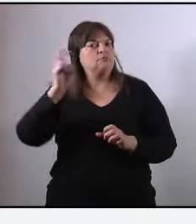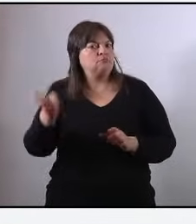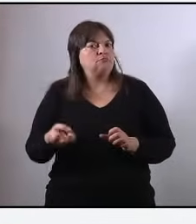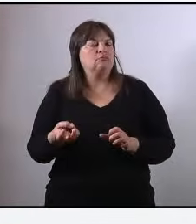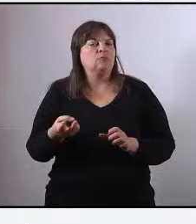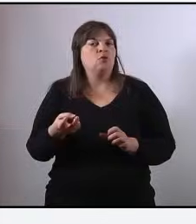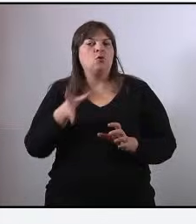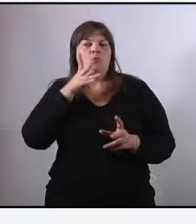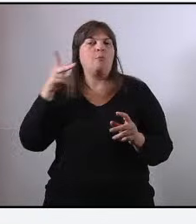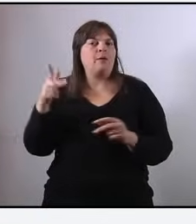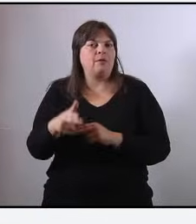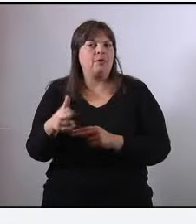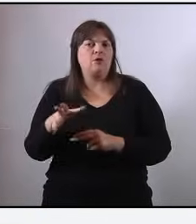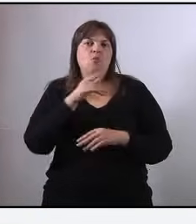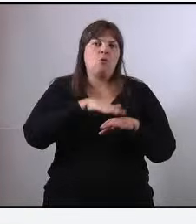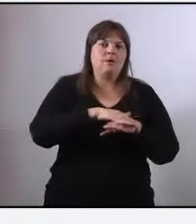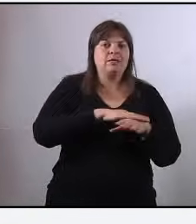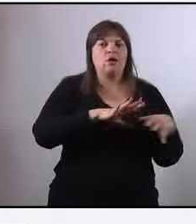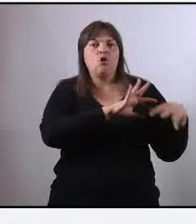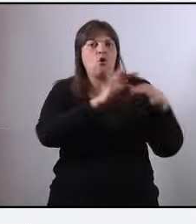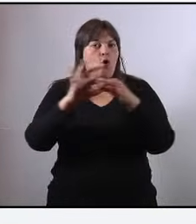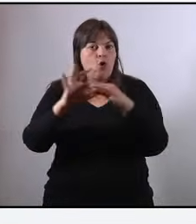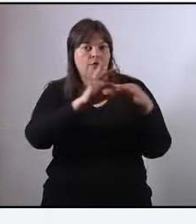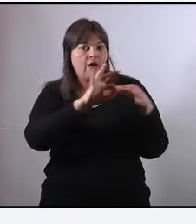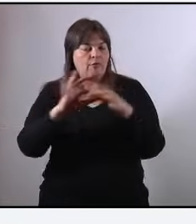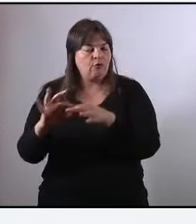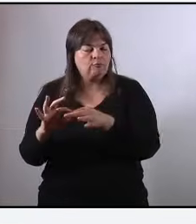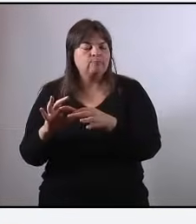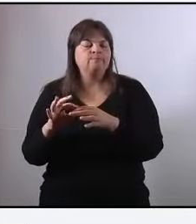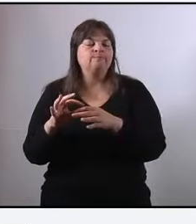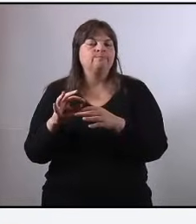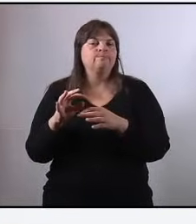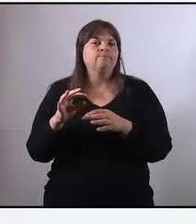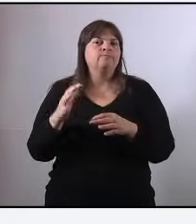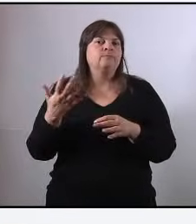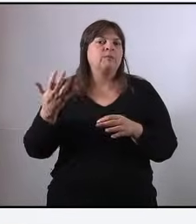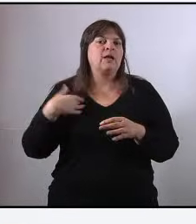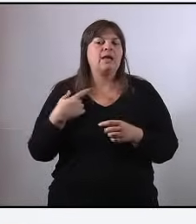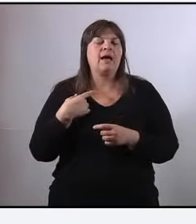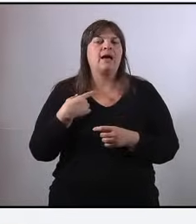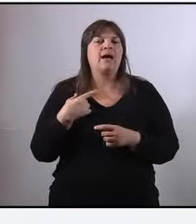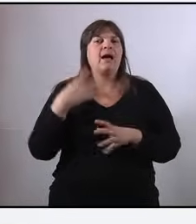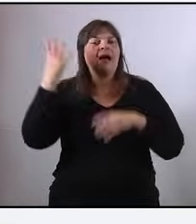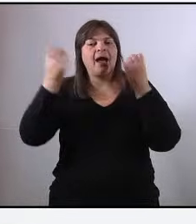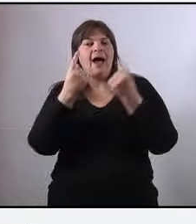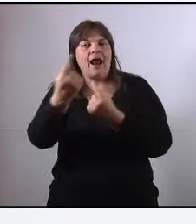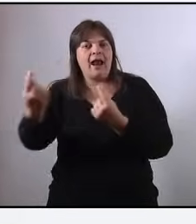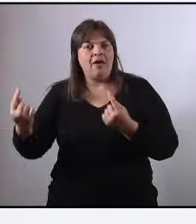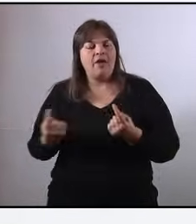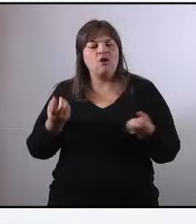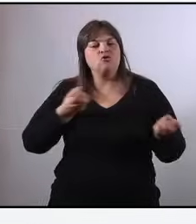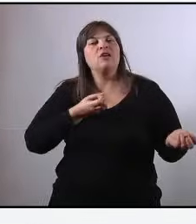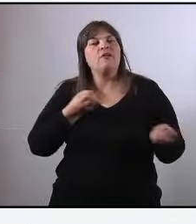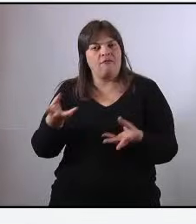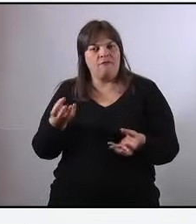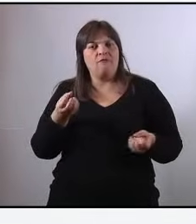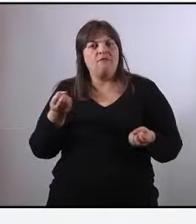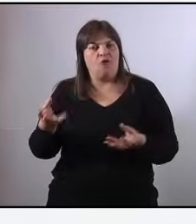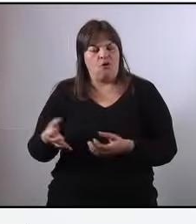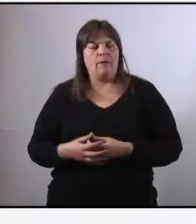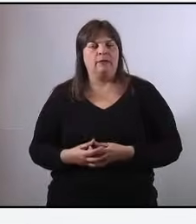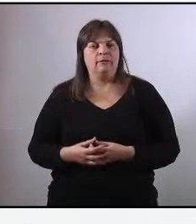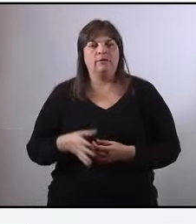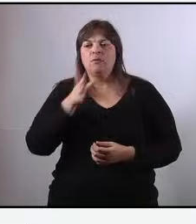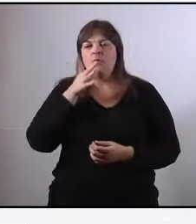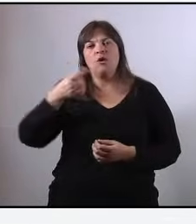en coordinación con el Ministerio, y que se le va a trasladar a todos esos ganaderos afectados o que ejercen